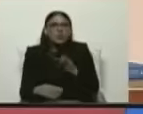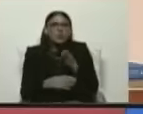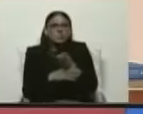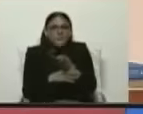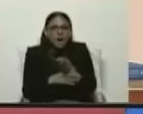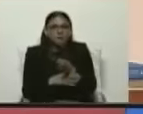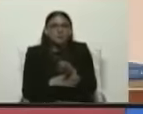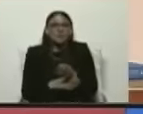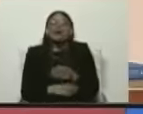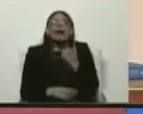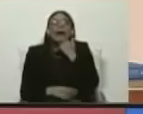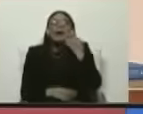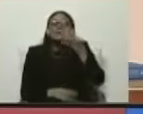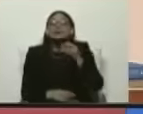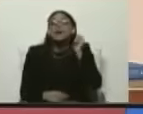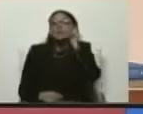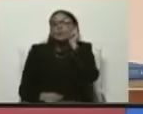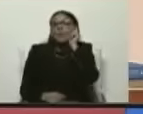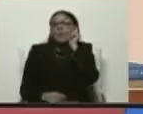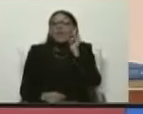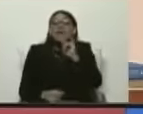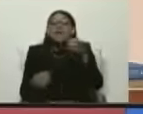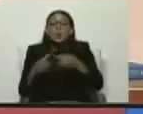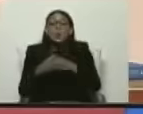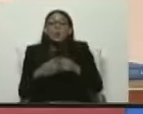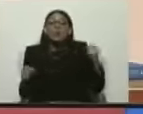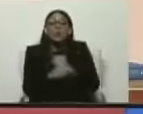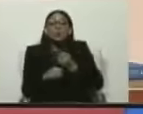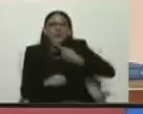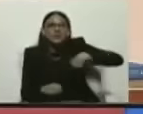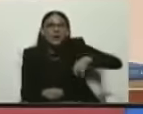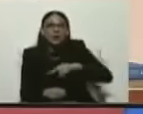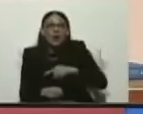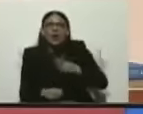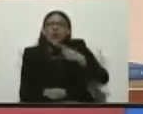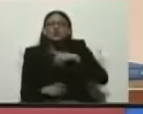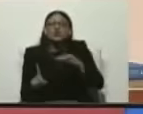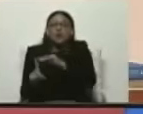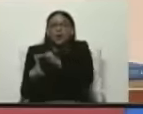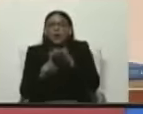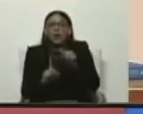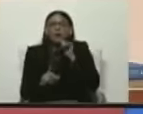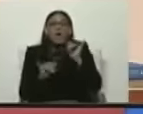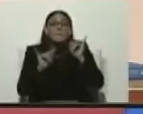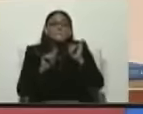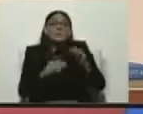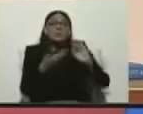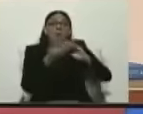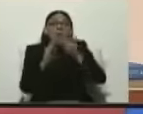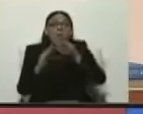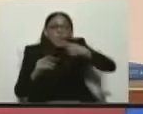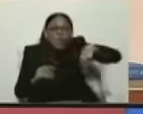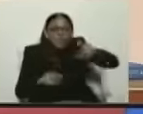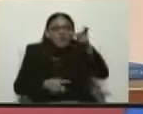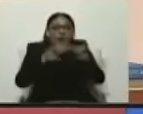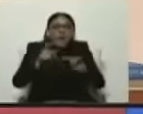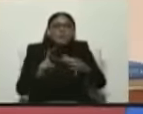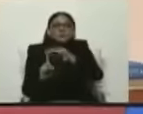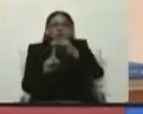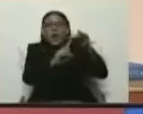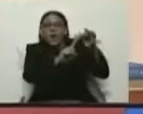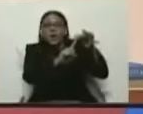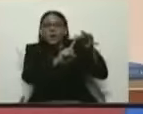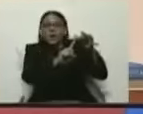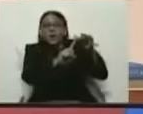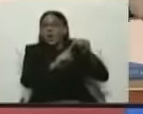verdad. Y un equipo de trabajo, que fueron electos por la misma base de esa comunidad o de esa